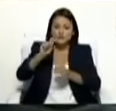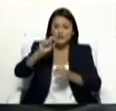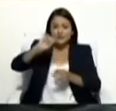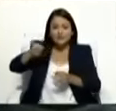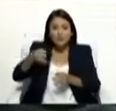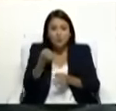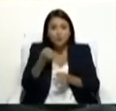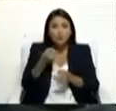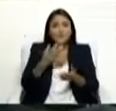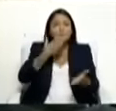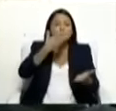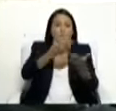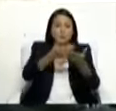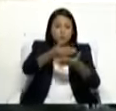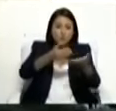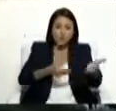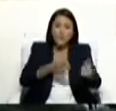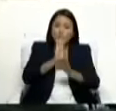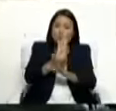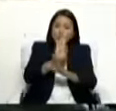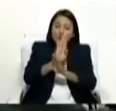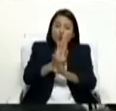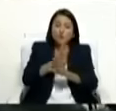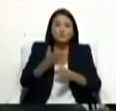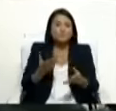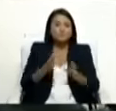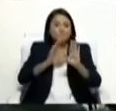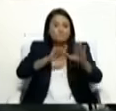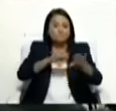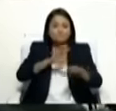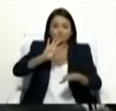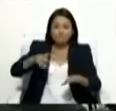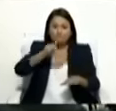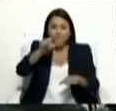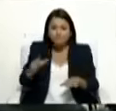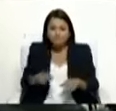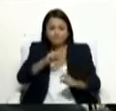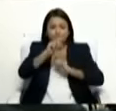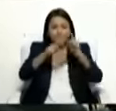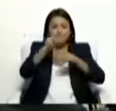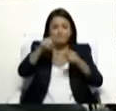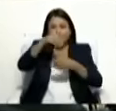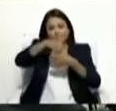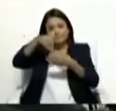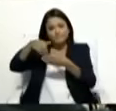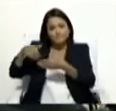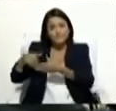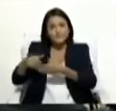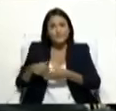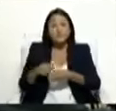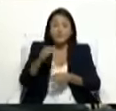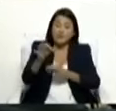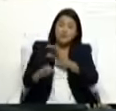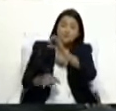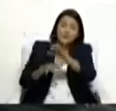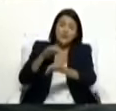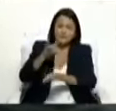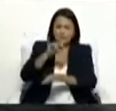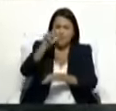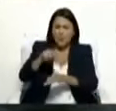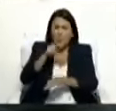un recurso de amparo en defensa del referendo consultivo. Destacaba en